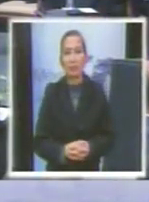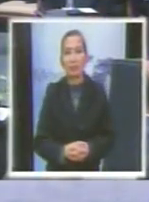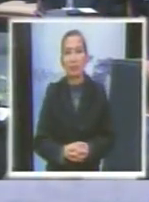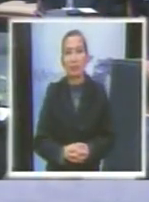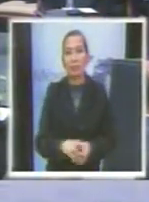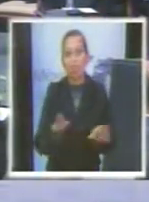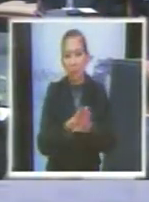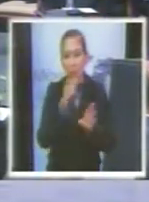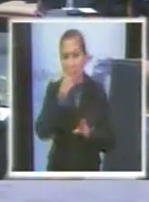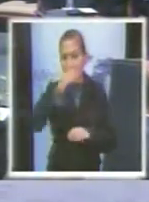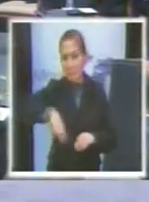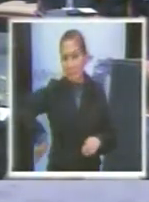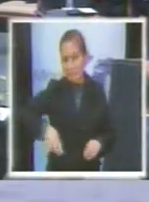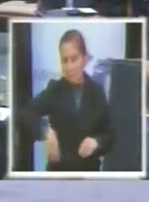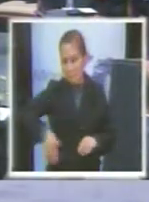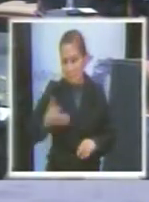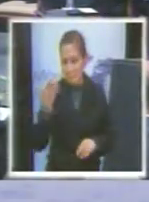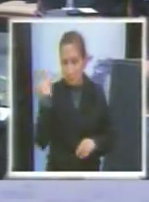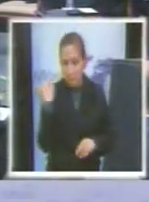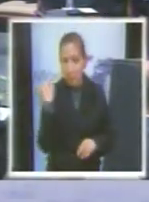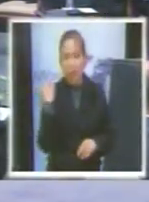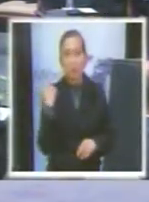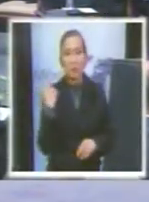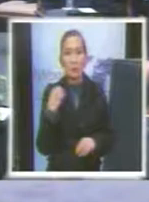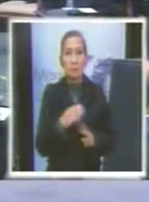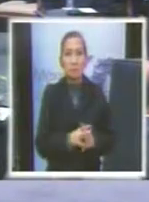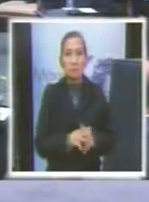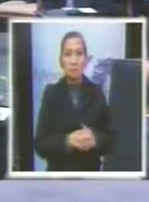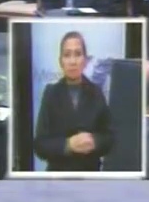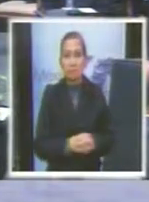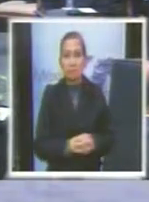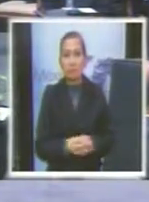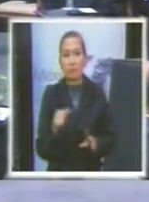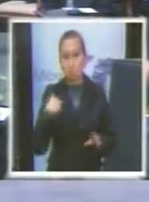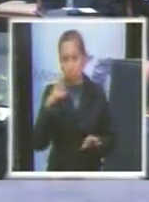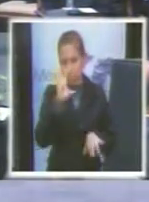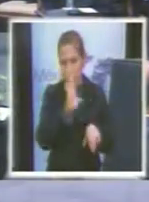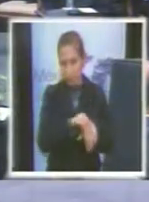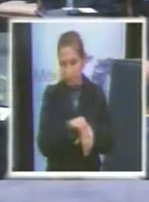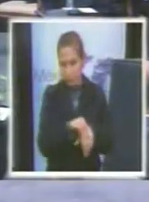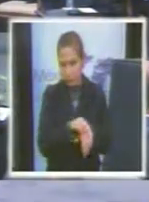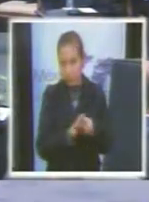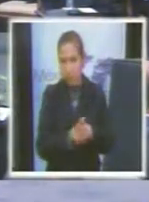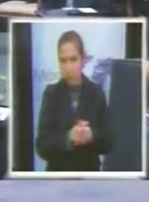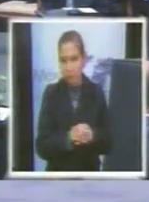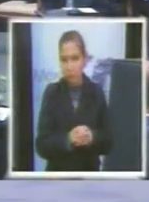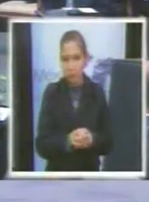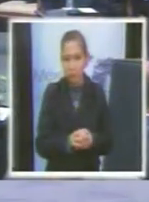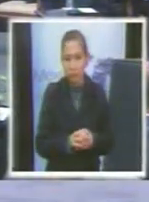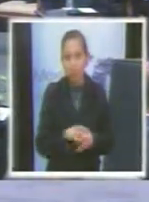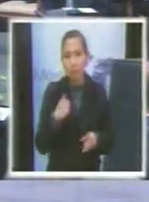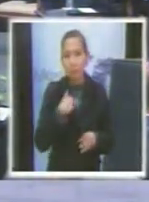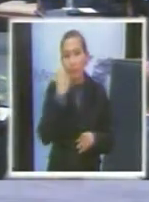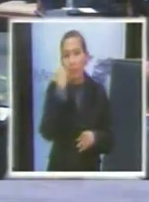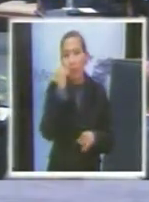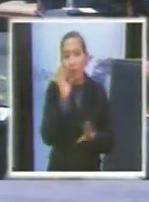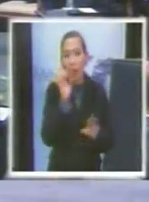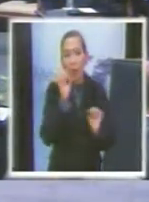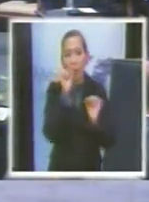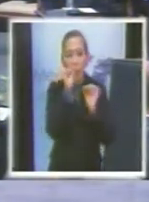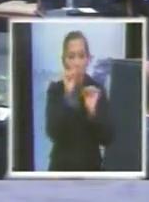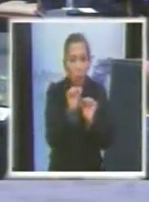Como le comentaba yo hace un momento, y con su autorización, quisiera salirme un